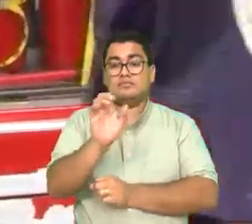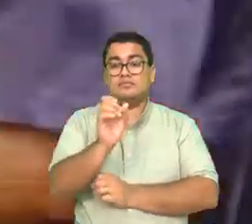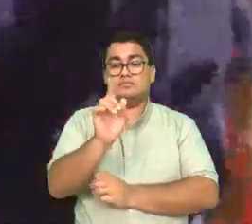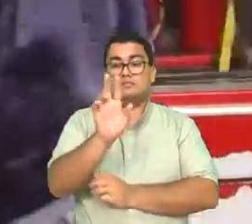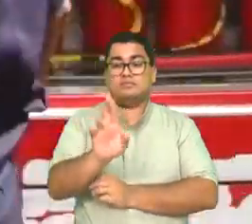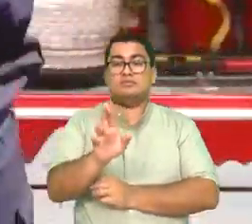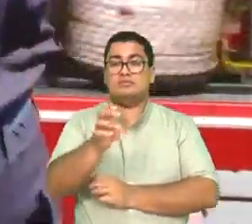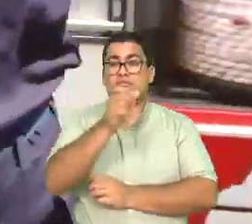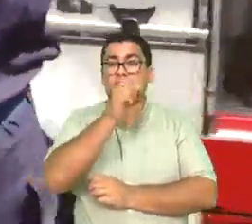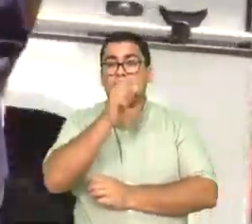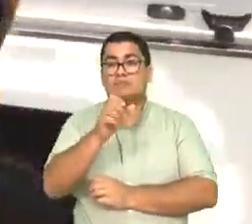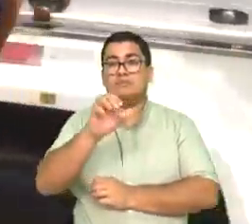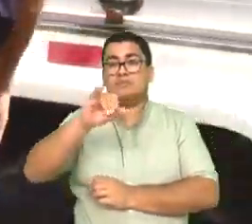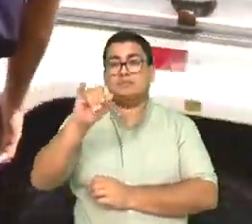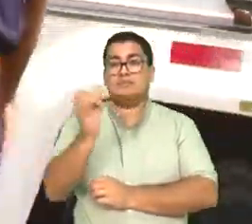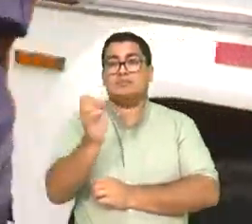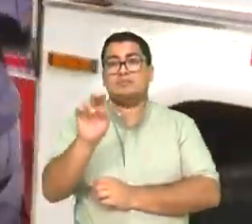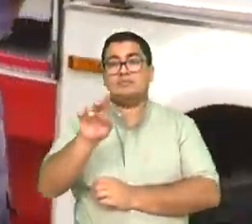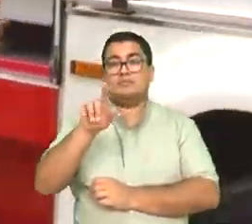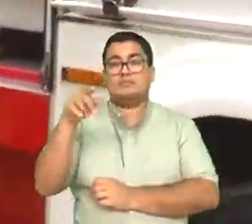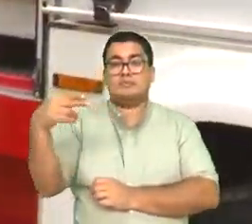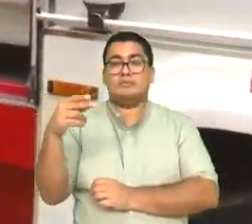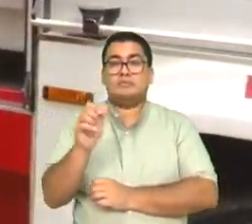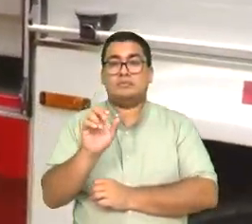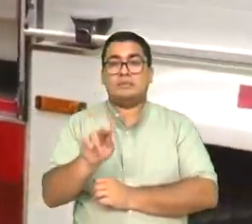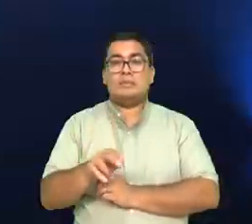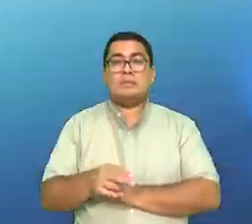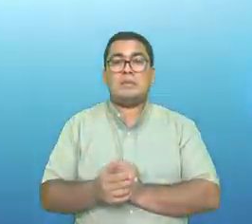informó para el canal parlamentario Jonathan Castro.